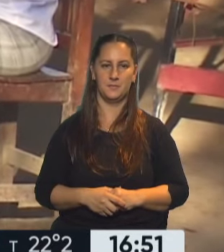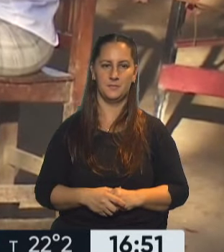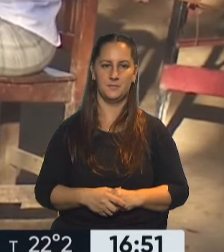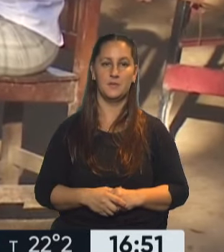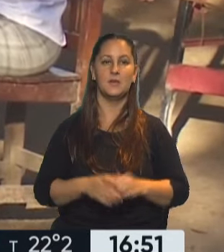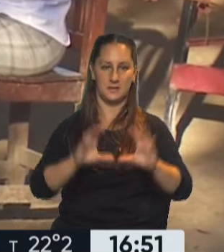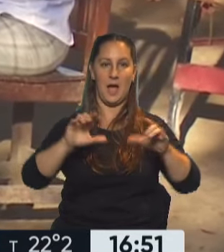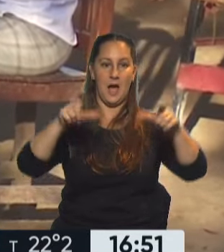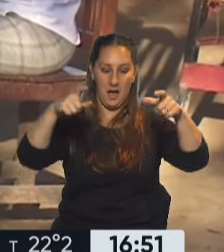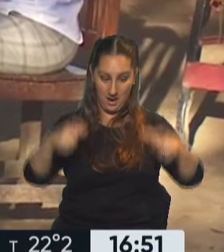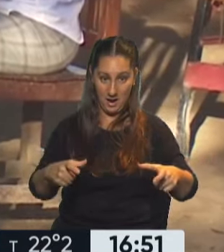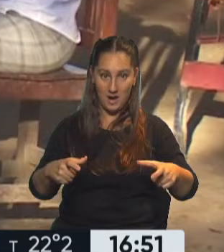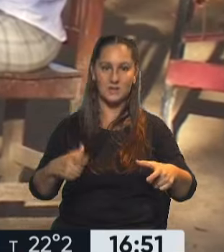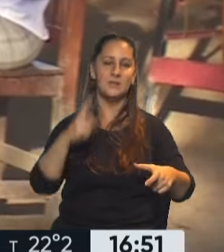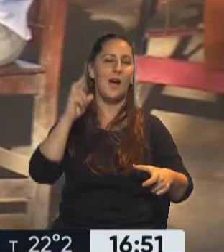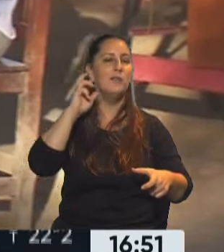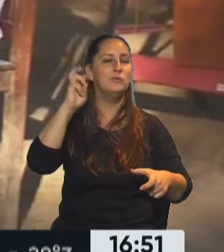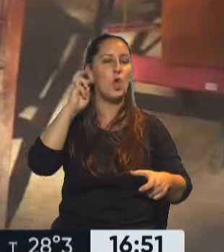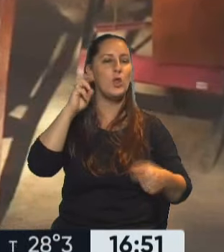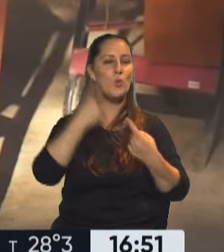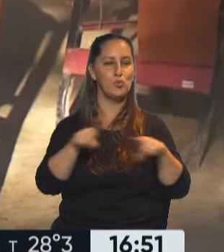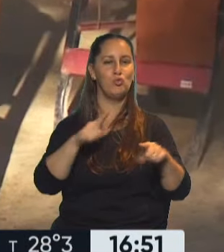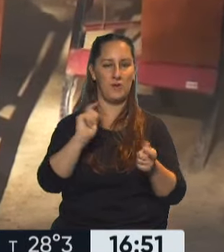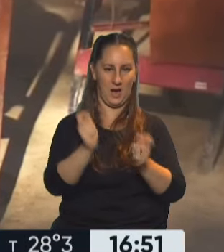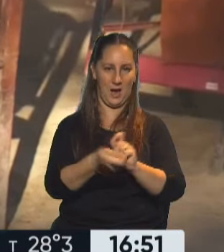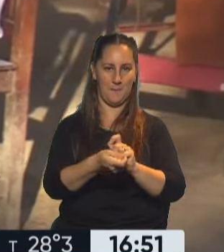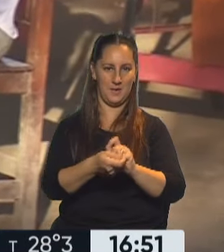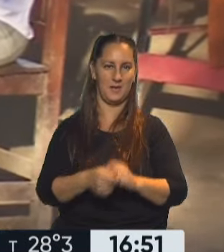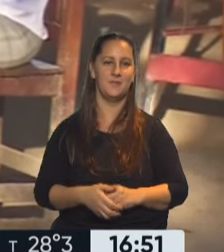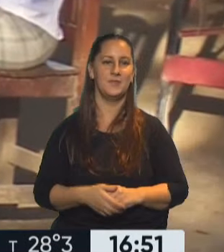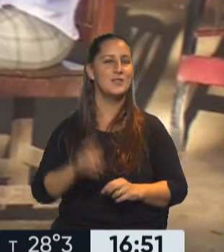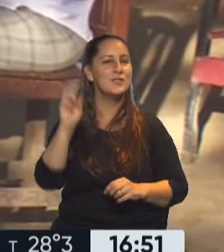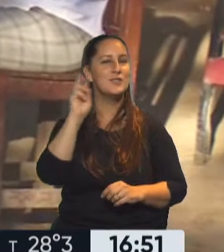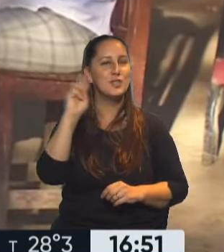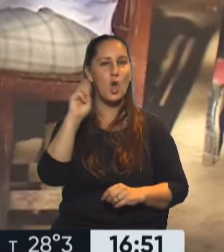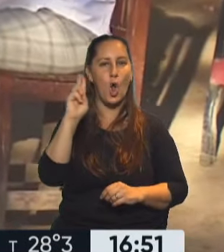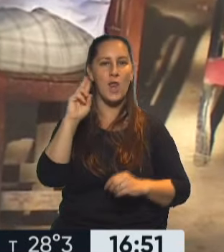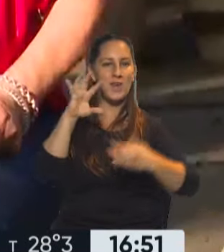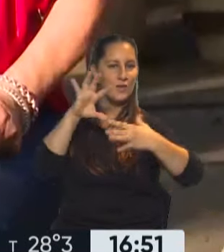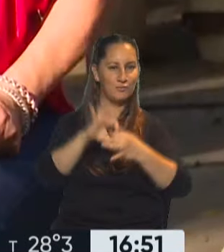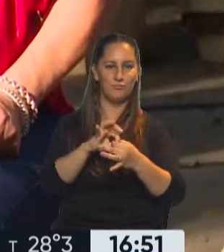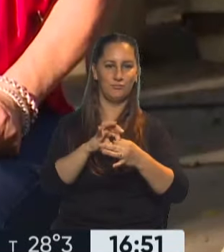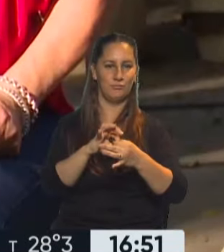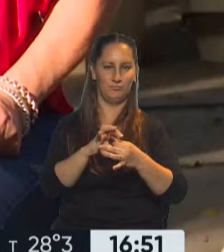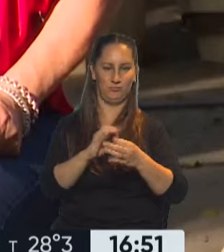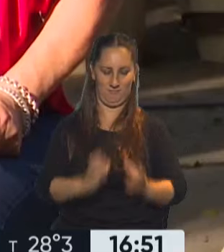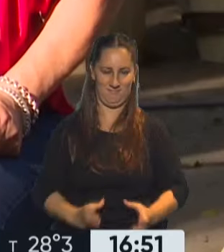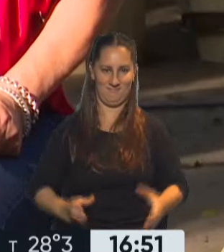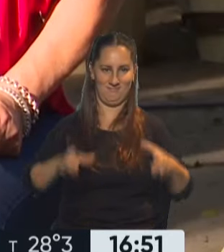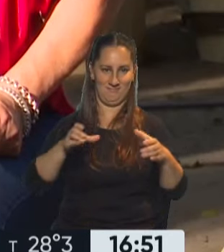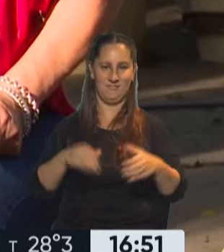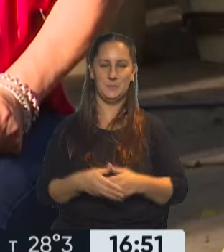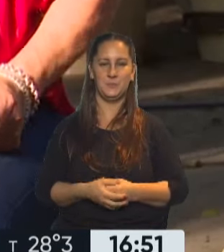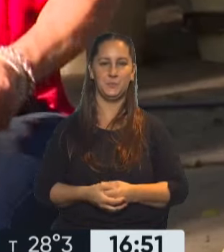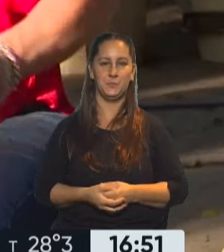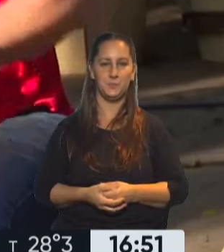parche puesto, cambia los tonos, ¿eh? Claro. ¿Mm? Y acompaña a los sonidos, es el complemento del sonido.